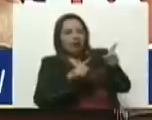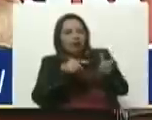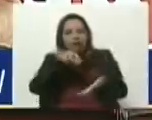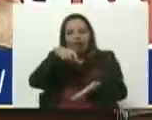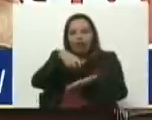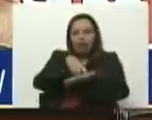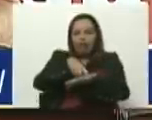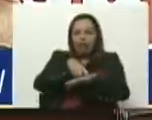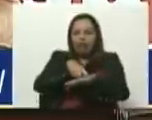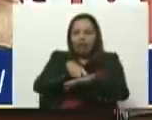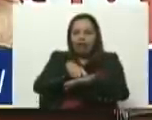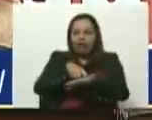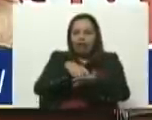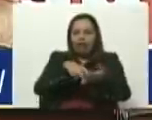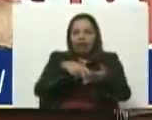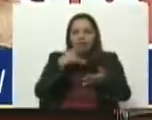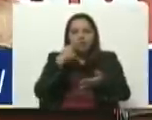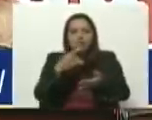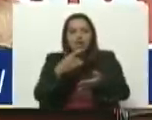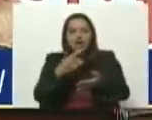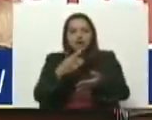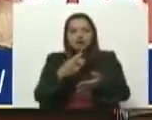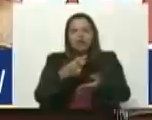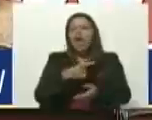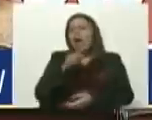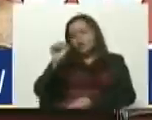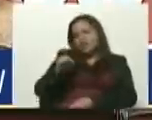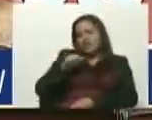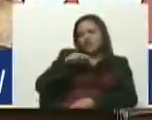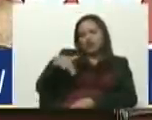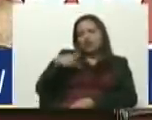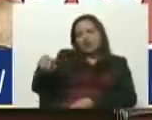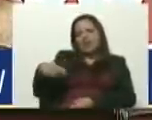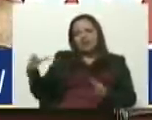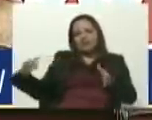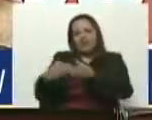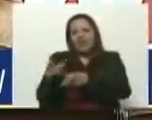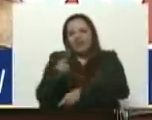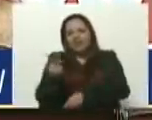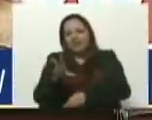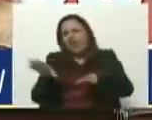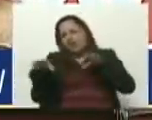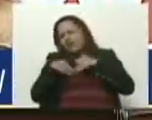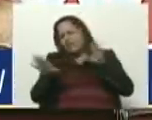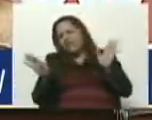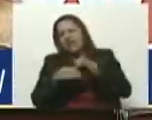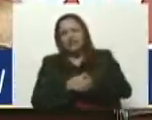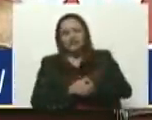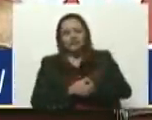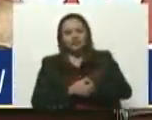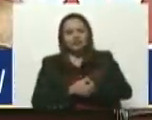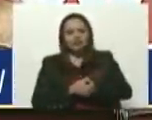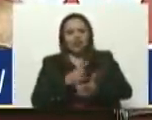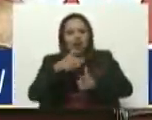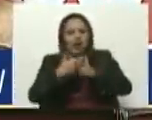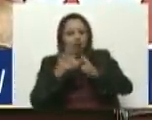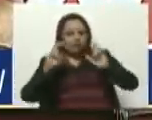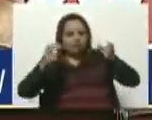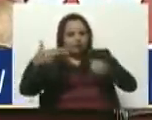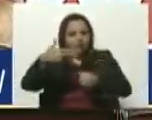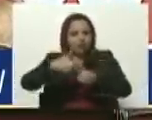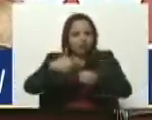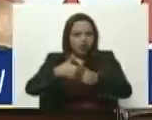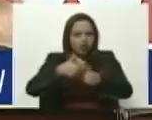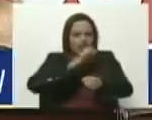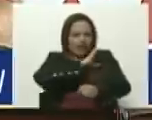estos que ellos tienen por aquí también dicen nosotros más aprovecha esta colita lo cierto es que el tema petrolero energético